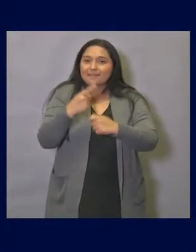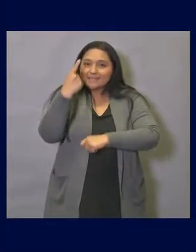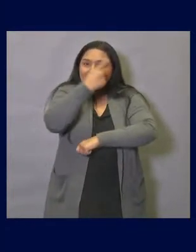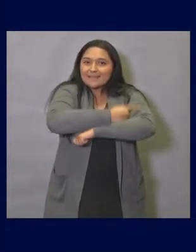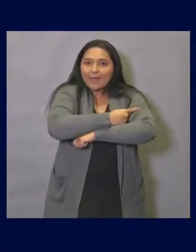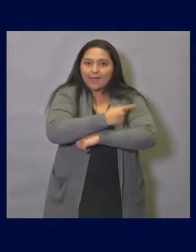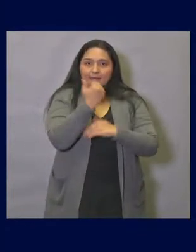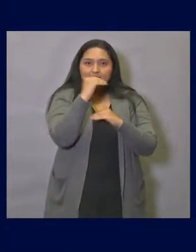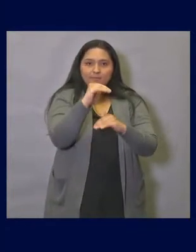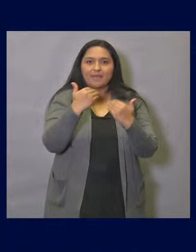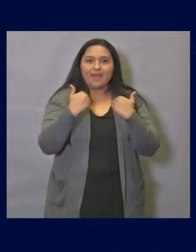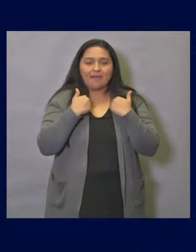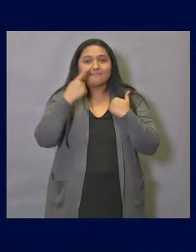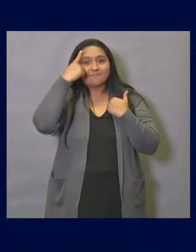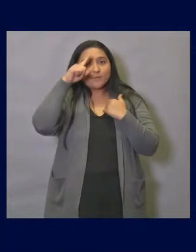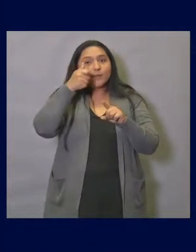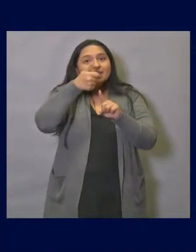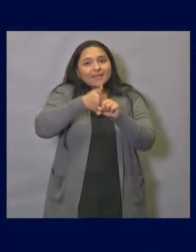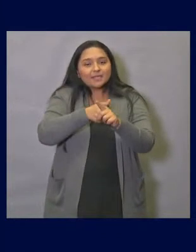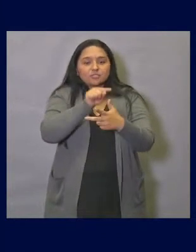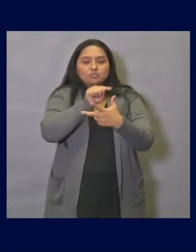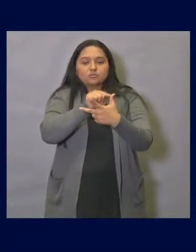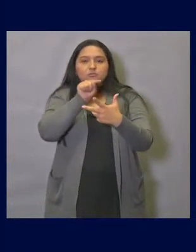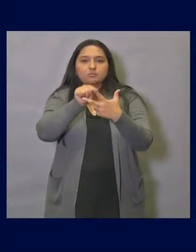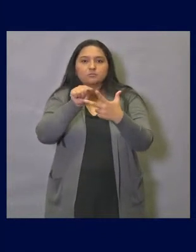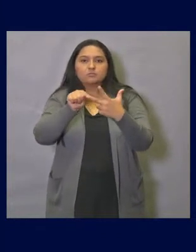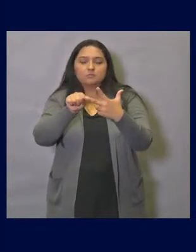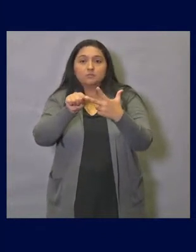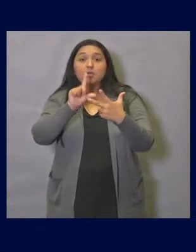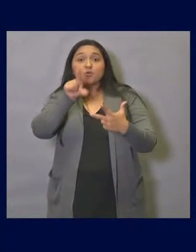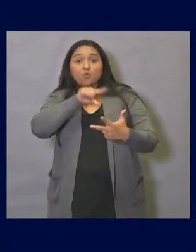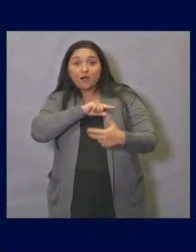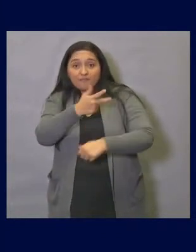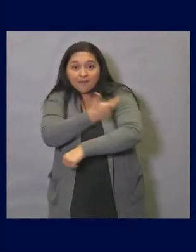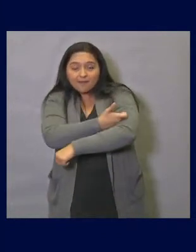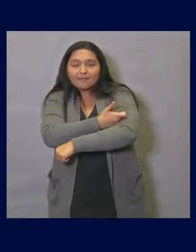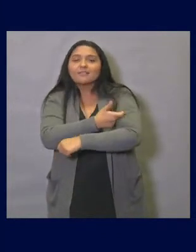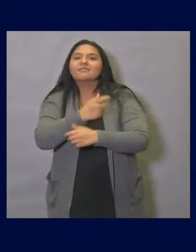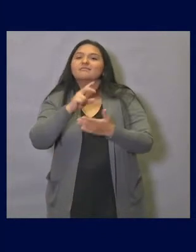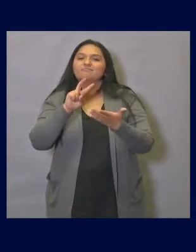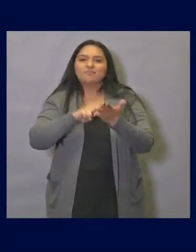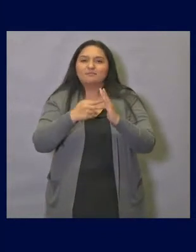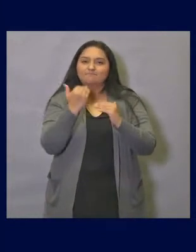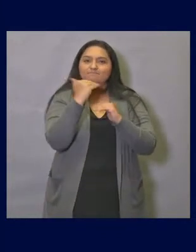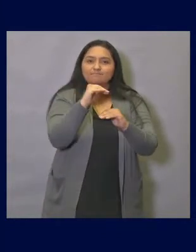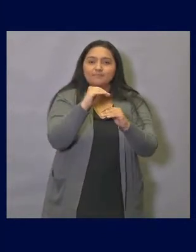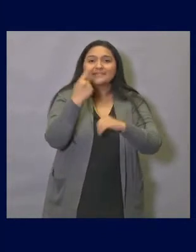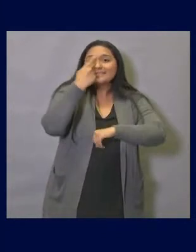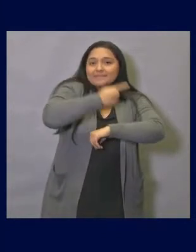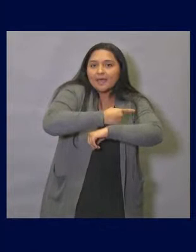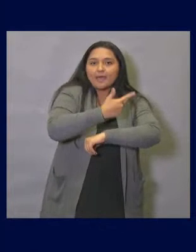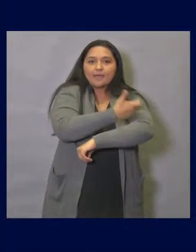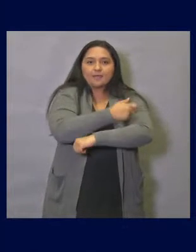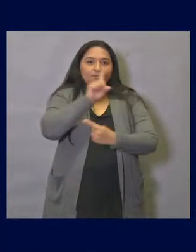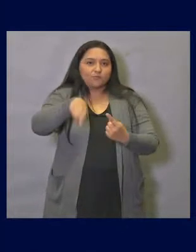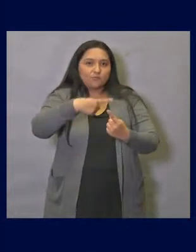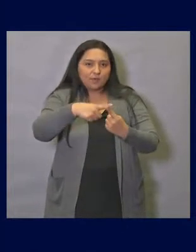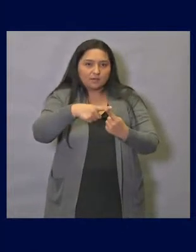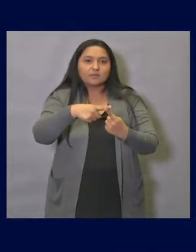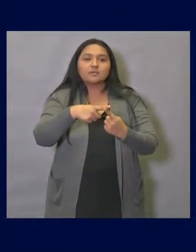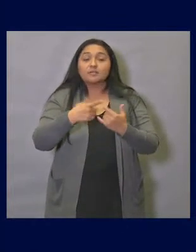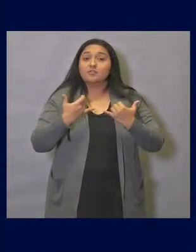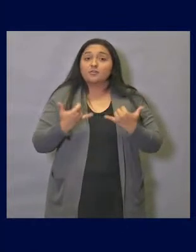sector que ahora son elegibles. Hoy, el lunes 1 de marzo, los centros de vacunación